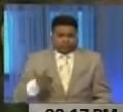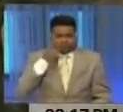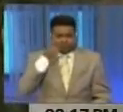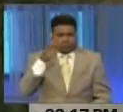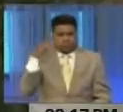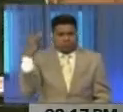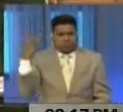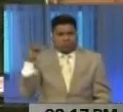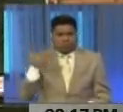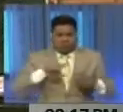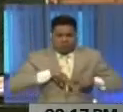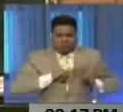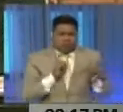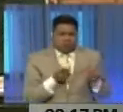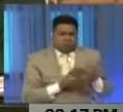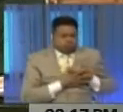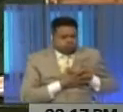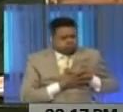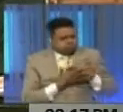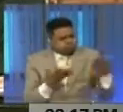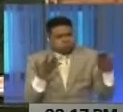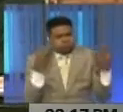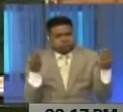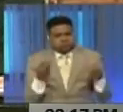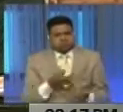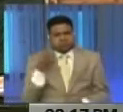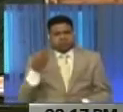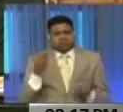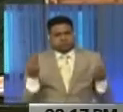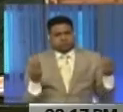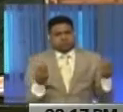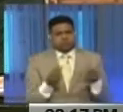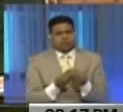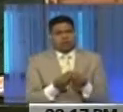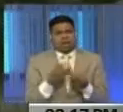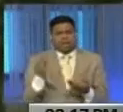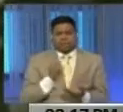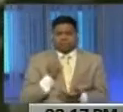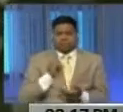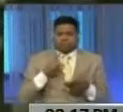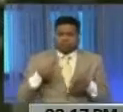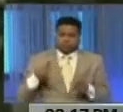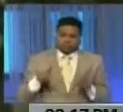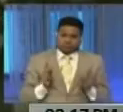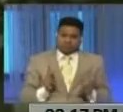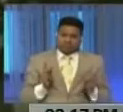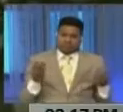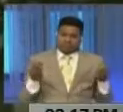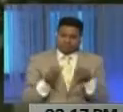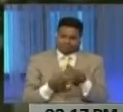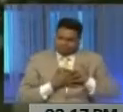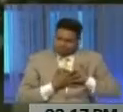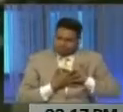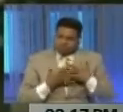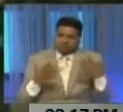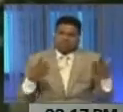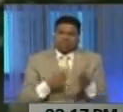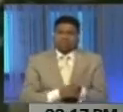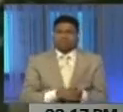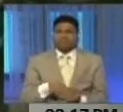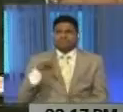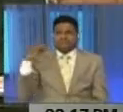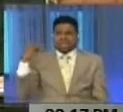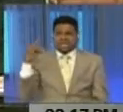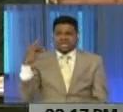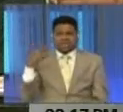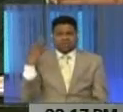corazón, siempre estamos a su lado. Aprovecho esta oportunidad para darle nuestra hermandad, nuestra solidaridad, y Evo siempre